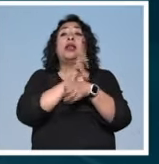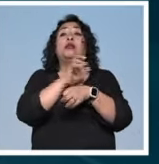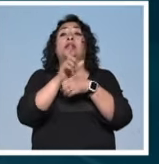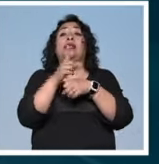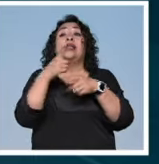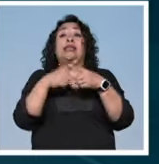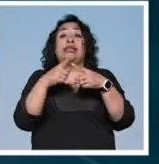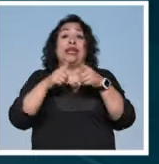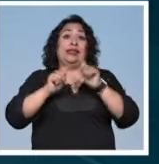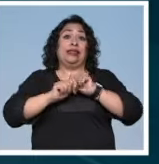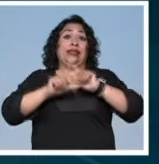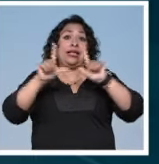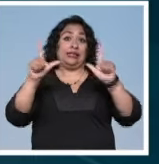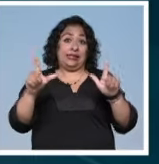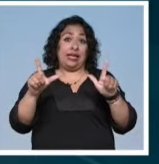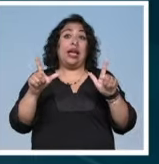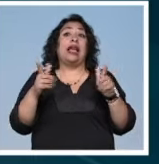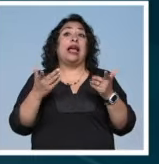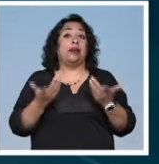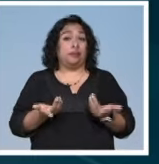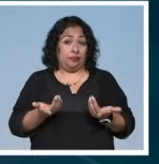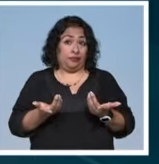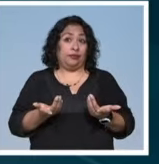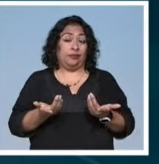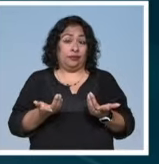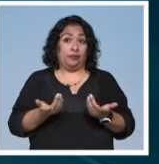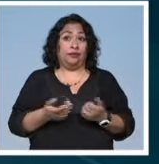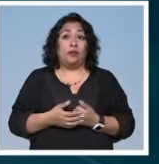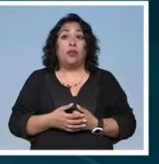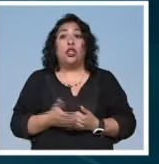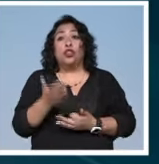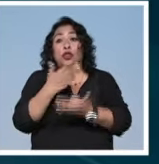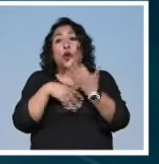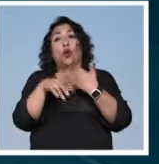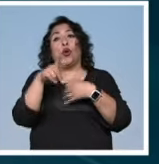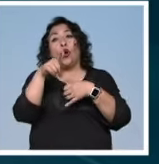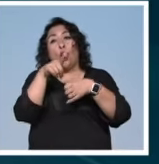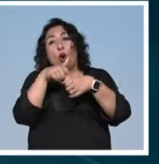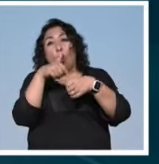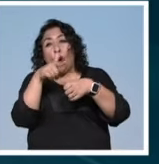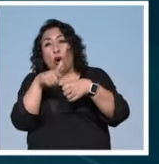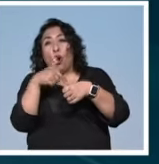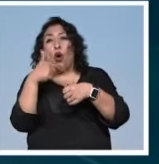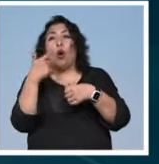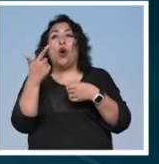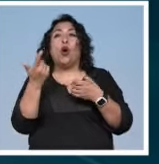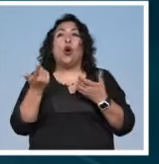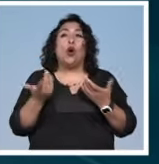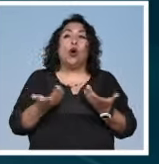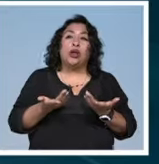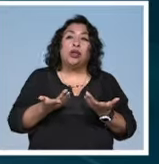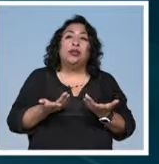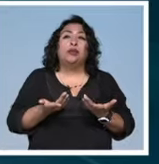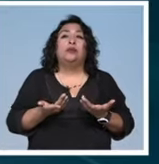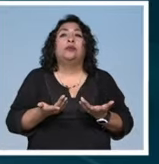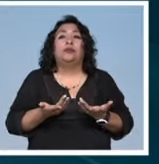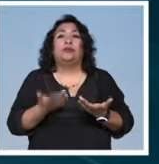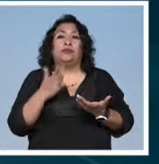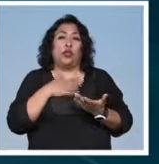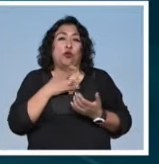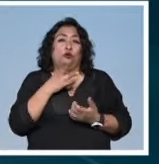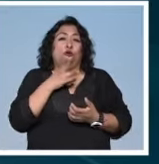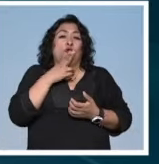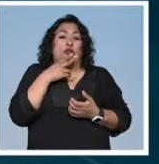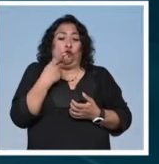estará Tlaxcala. Entonces, todo el color, todo lo que es nuestro